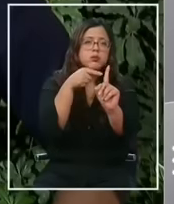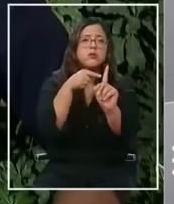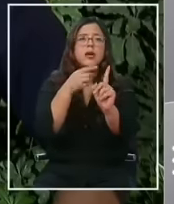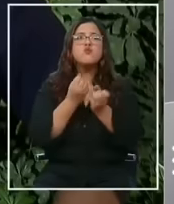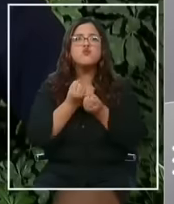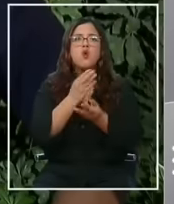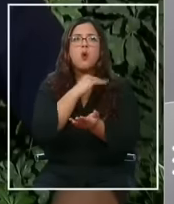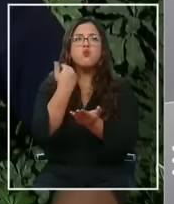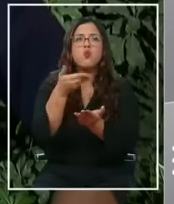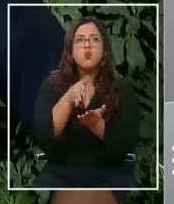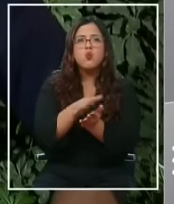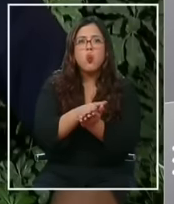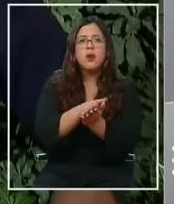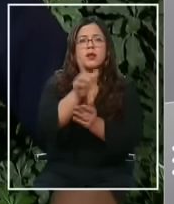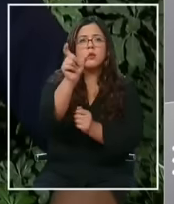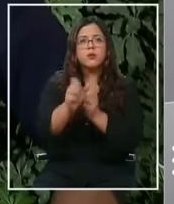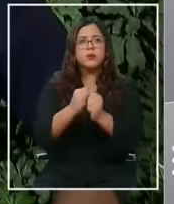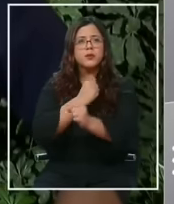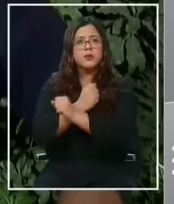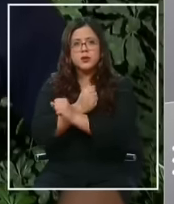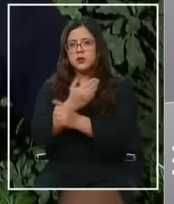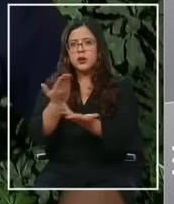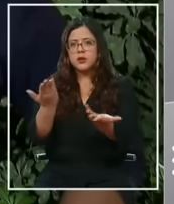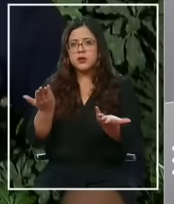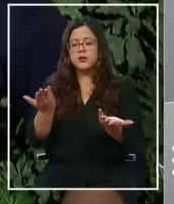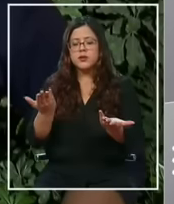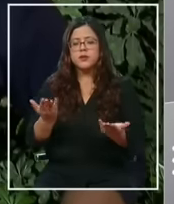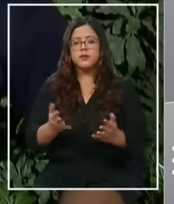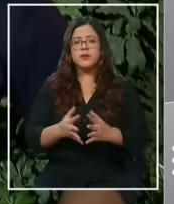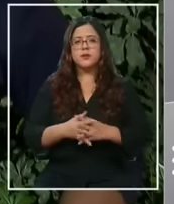mataron al mayor Sánchez?